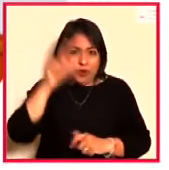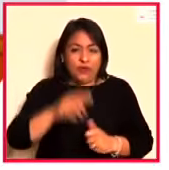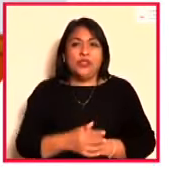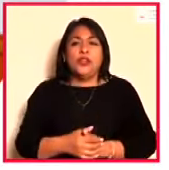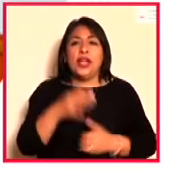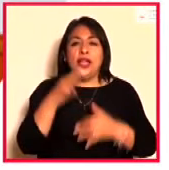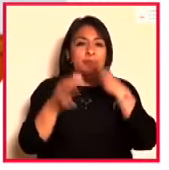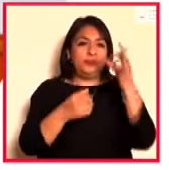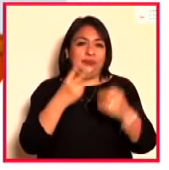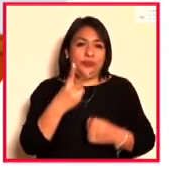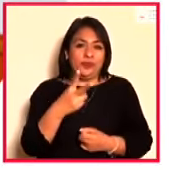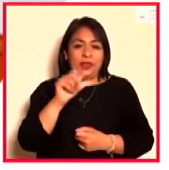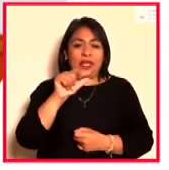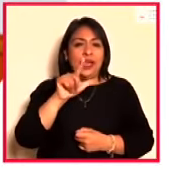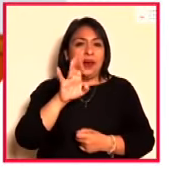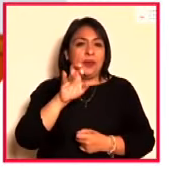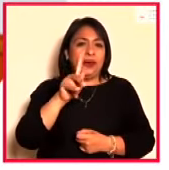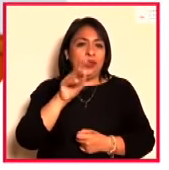22, Alberto Aranda.